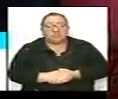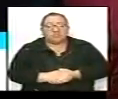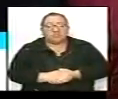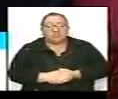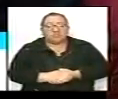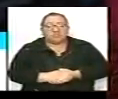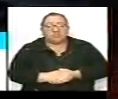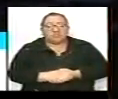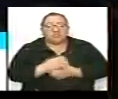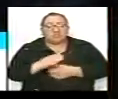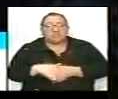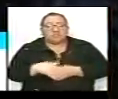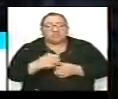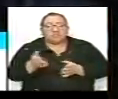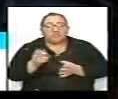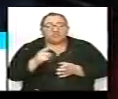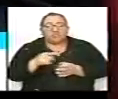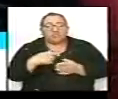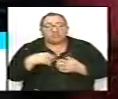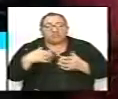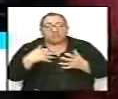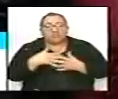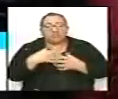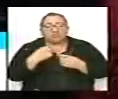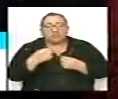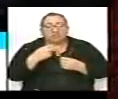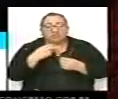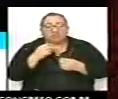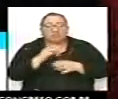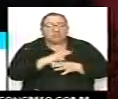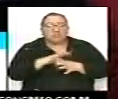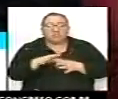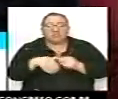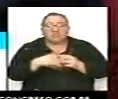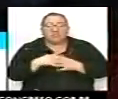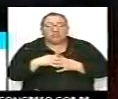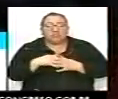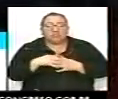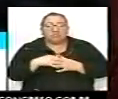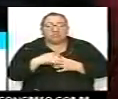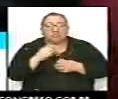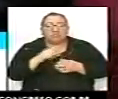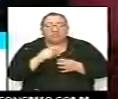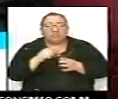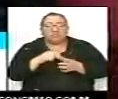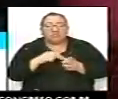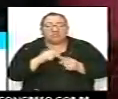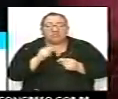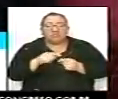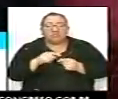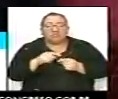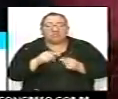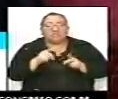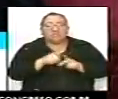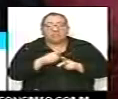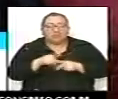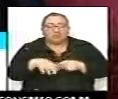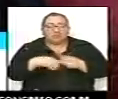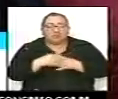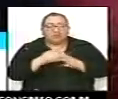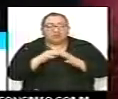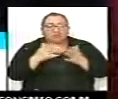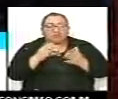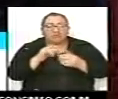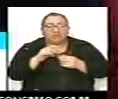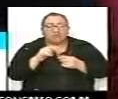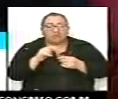nombre de un partido político. O sea, eso da miedo, dicen, ¿no? Ni hablar, ponen un montón de trabas. Y por supuesto, a la hora de abrir la